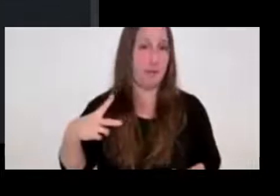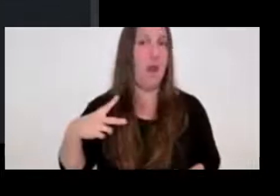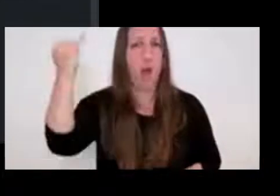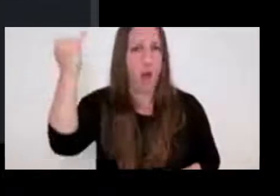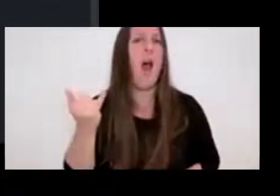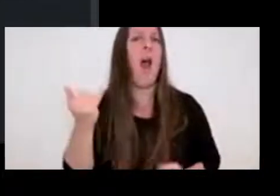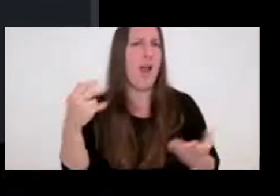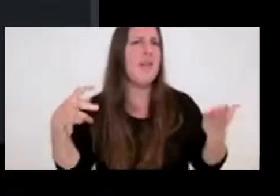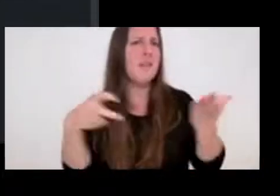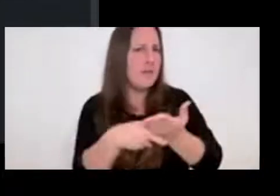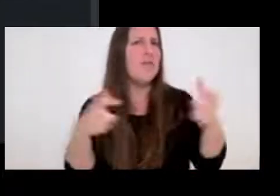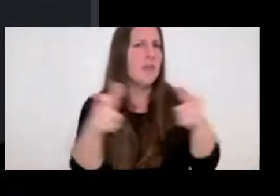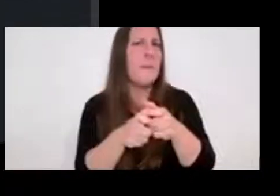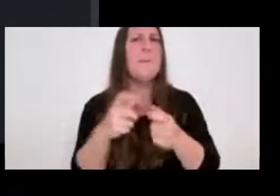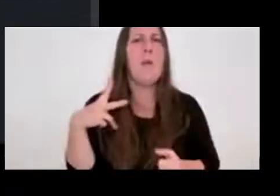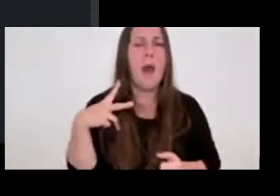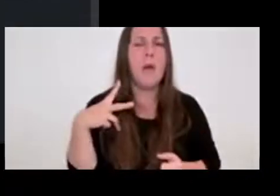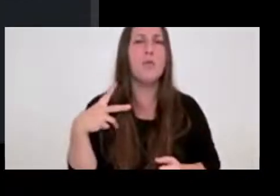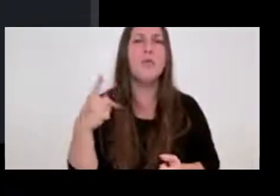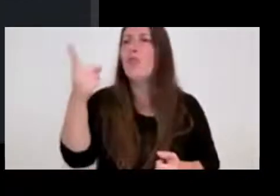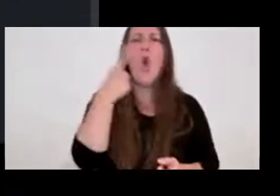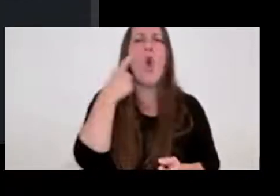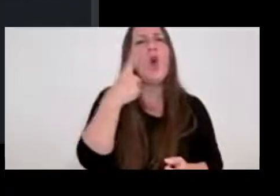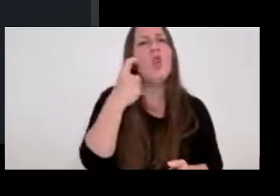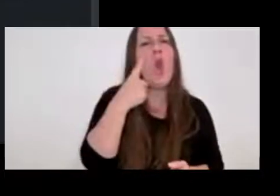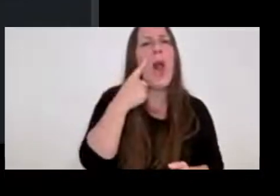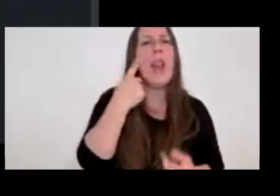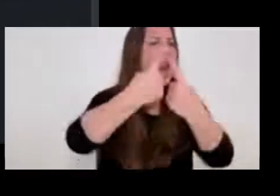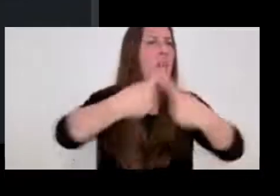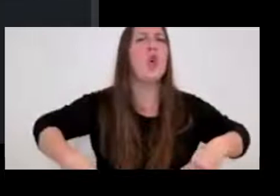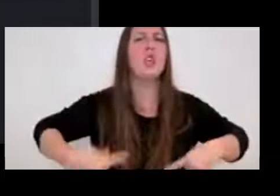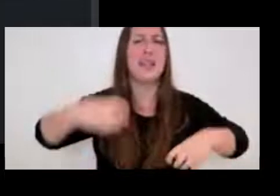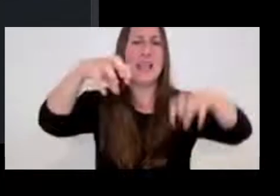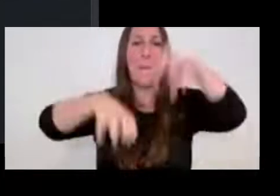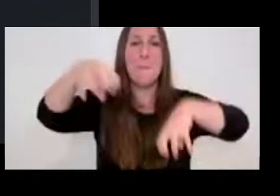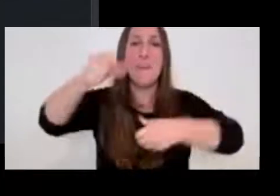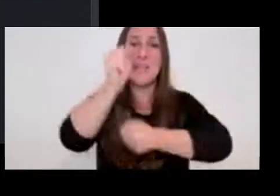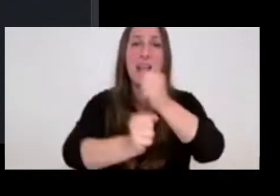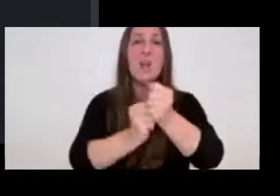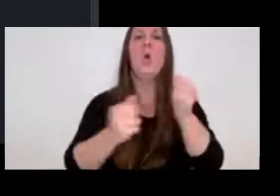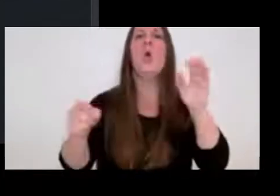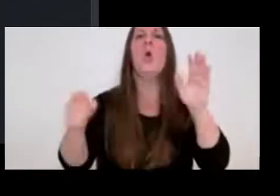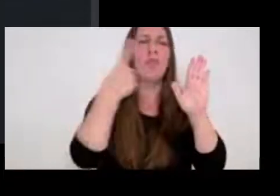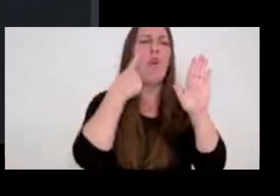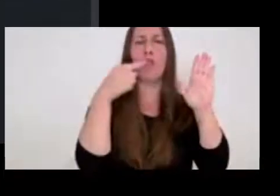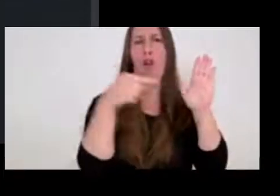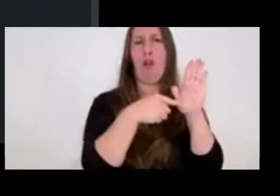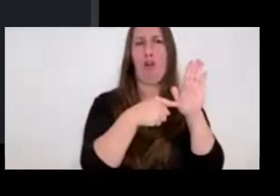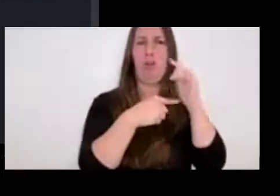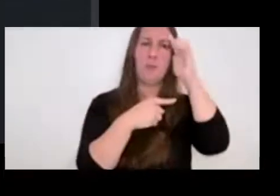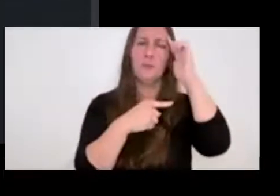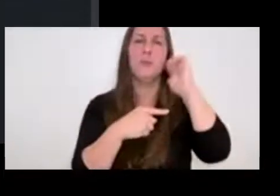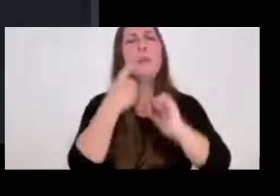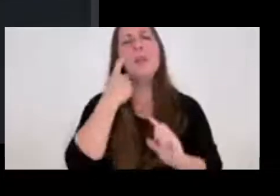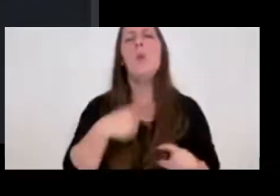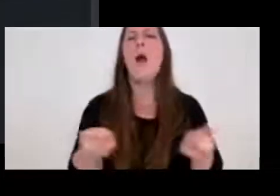privados, pero que tienen que ver con controlar los cumplimientos de las empresas, ¿eh? Es como que hacen un checklist o digamos, un